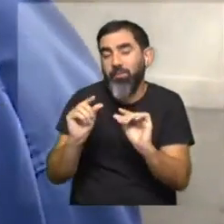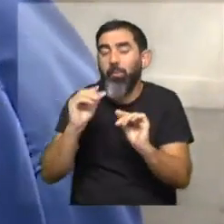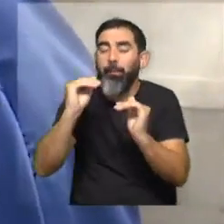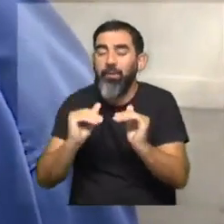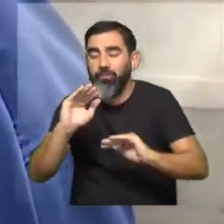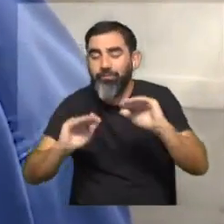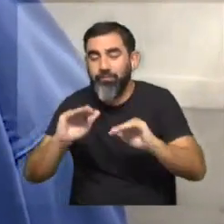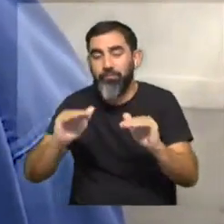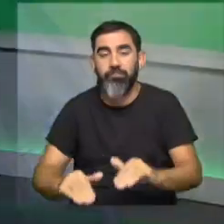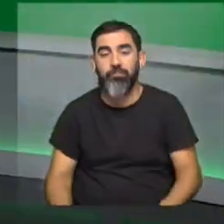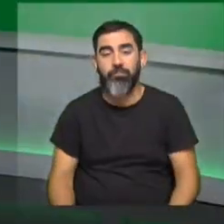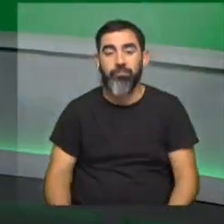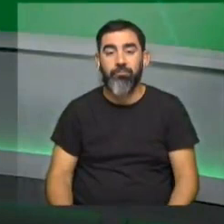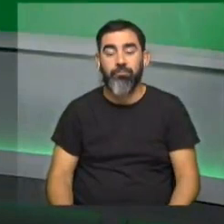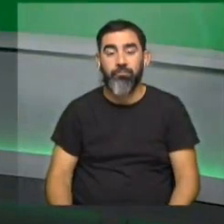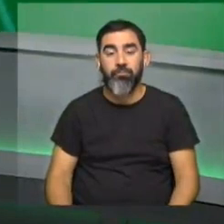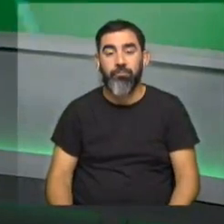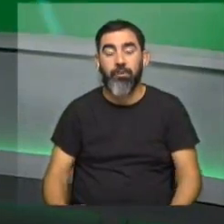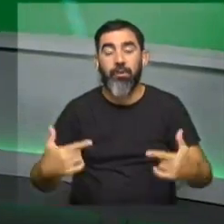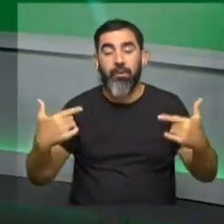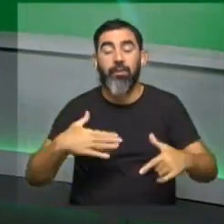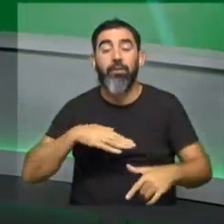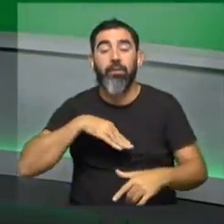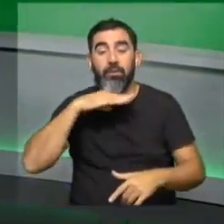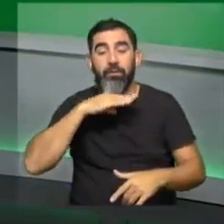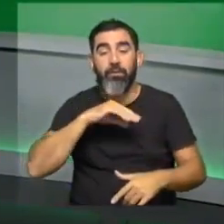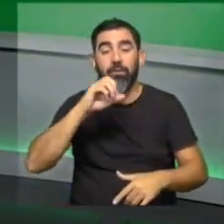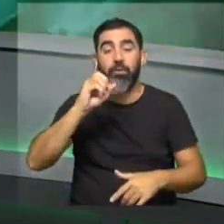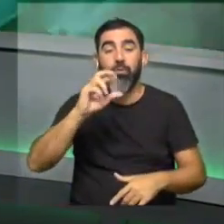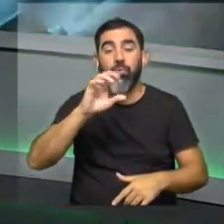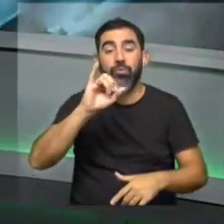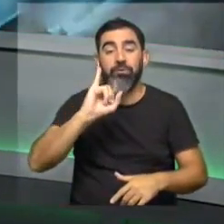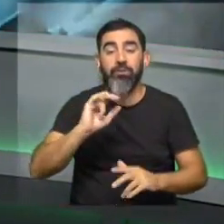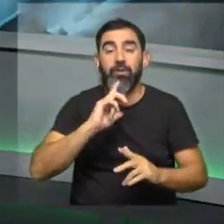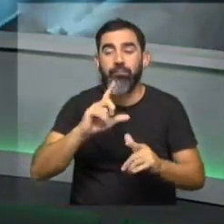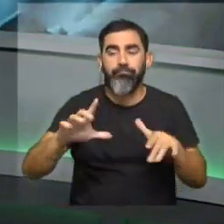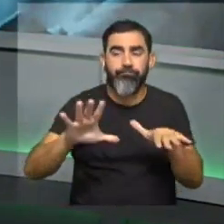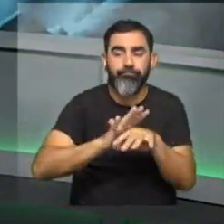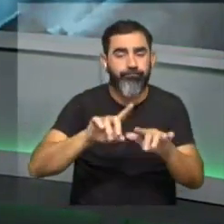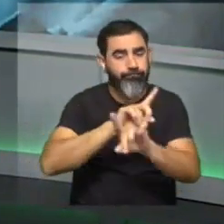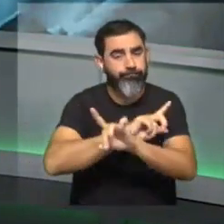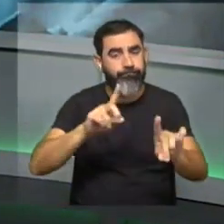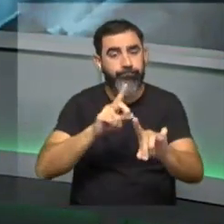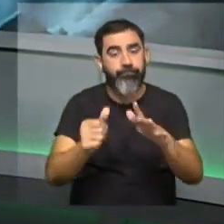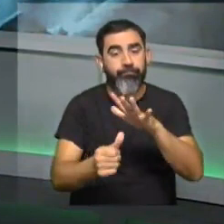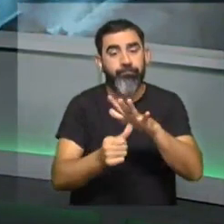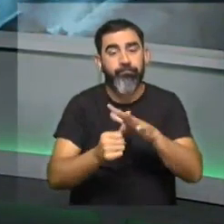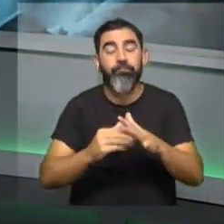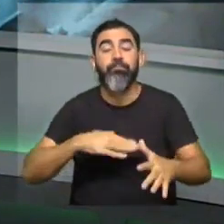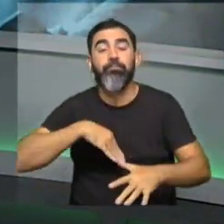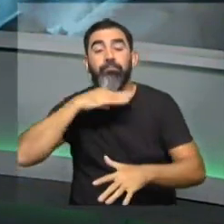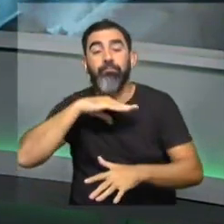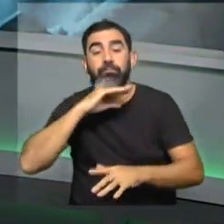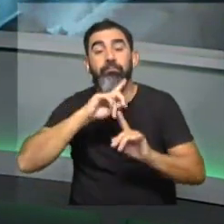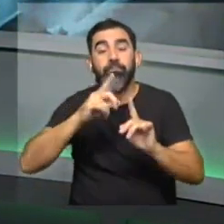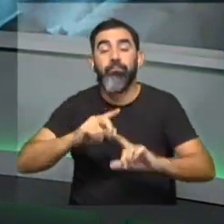menos. El intendente de Canelones, Yamandú Orsi, consideró incompatible seguir al frente de la comuna canaria y